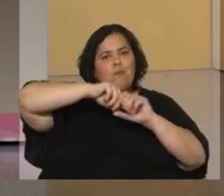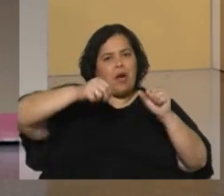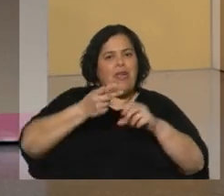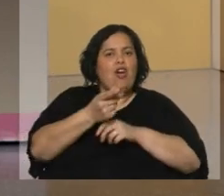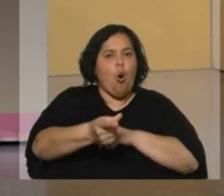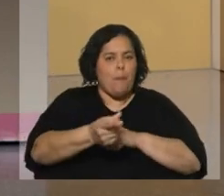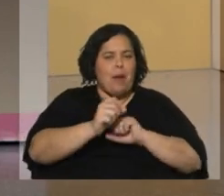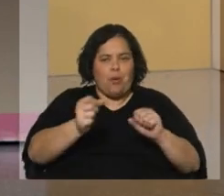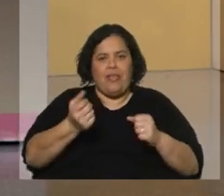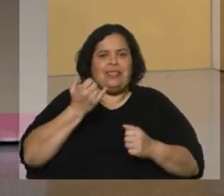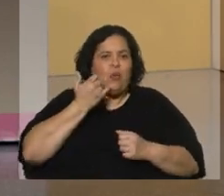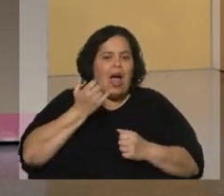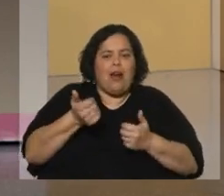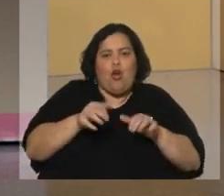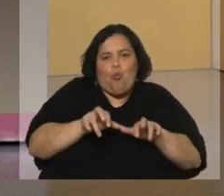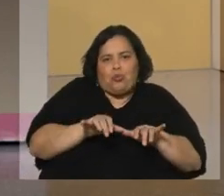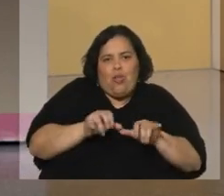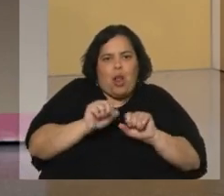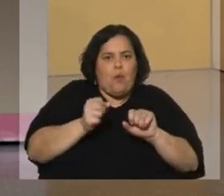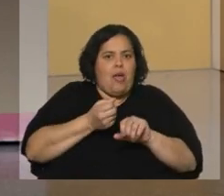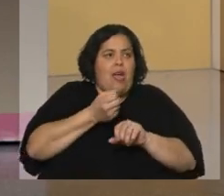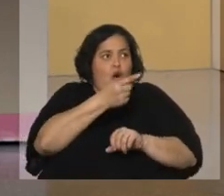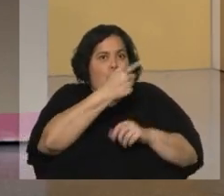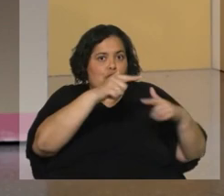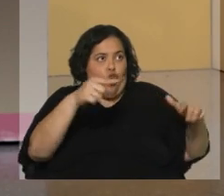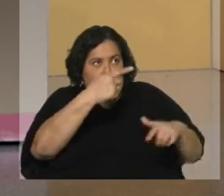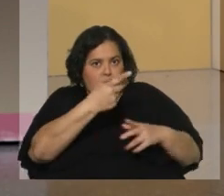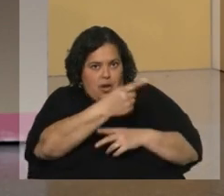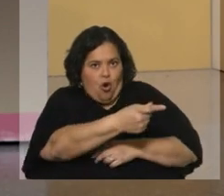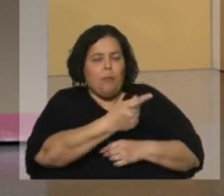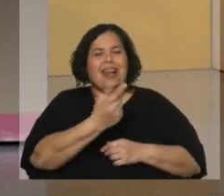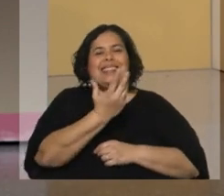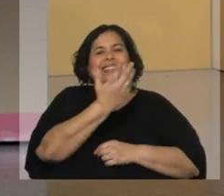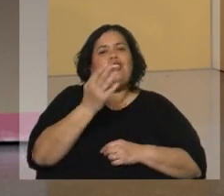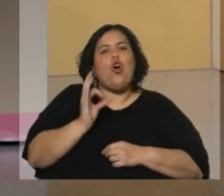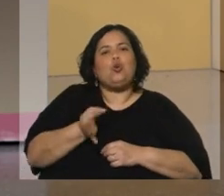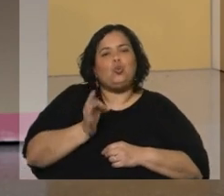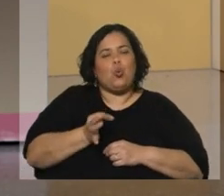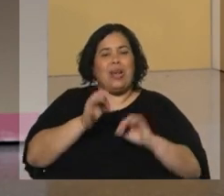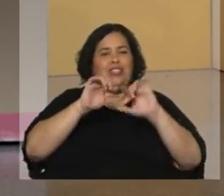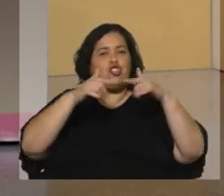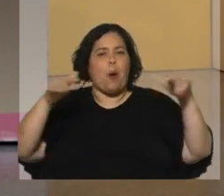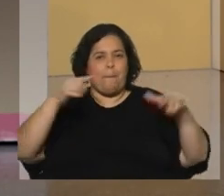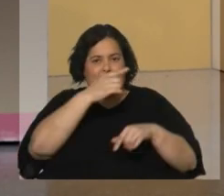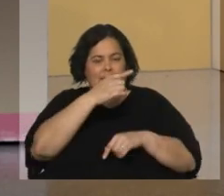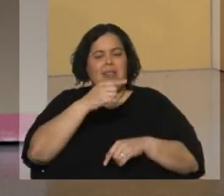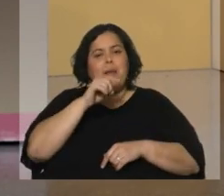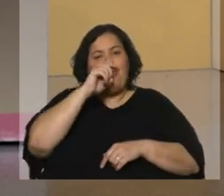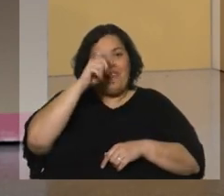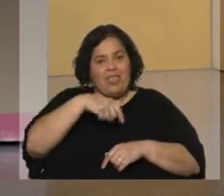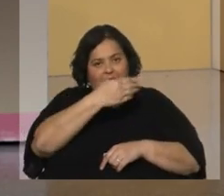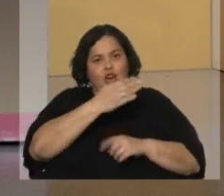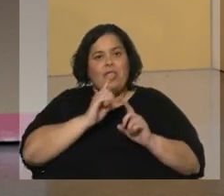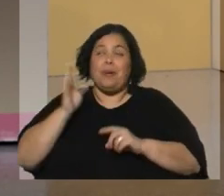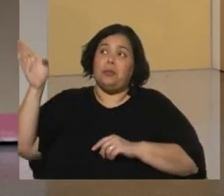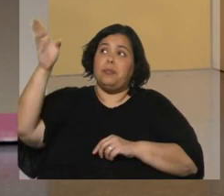agarren el celular la computadora si no se van a boletería del móvil a compran cinco de octubre en el movie Montevideo y después toda la gira por el interior que hago